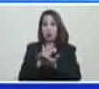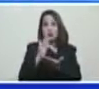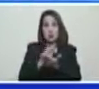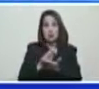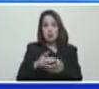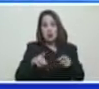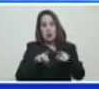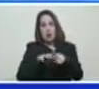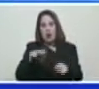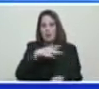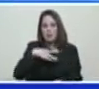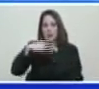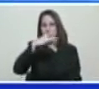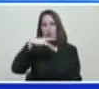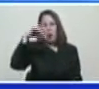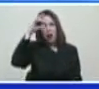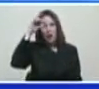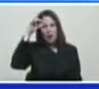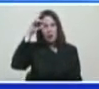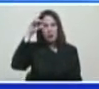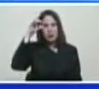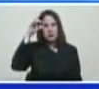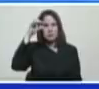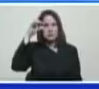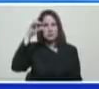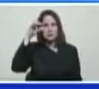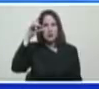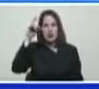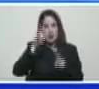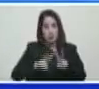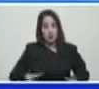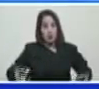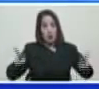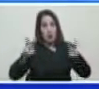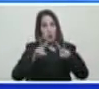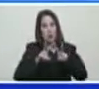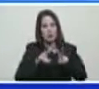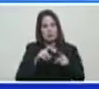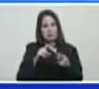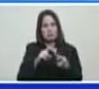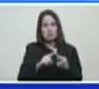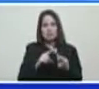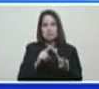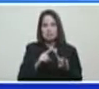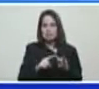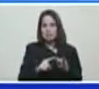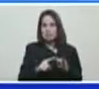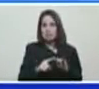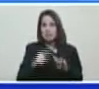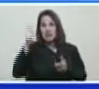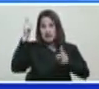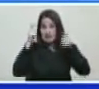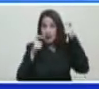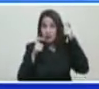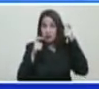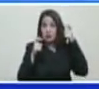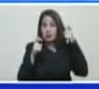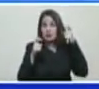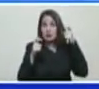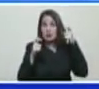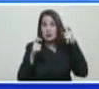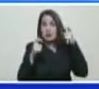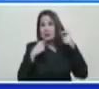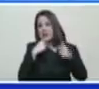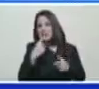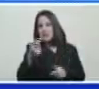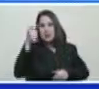espiritual es un legado de valores Chávez decir